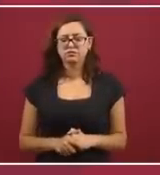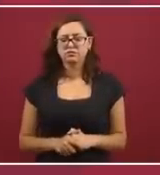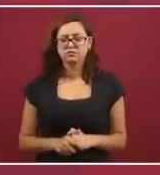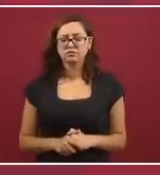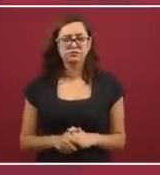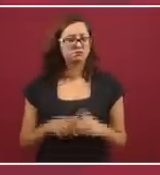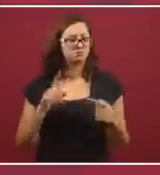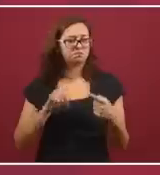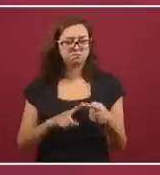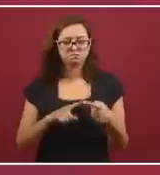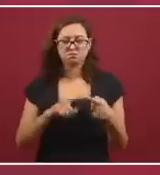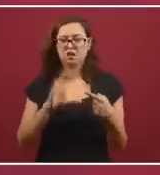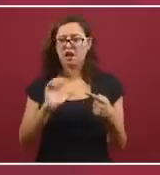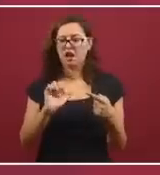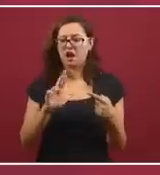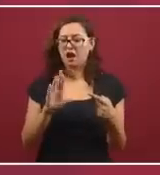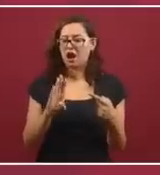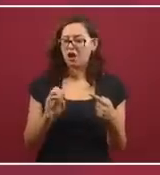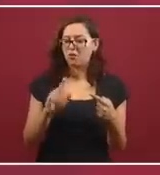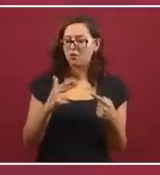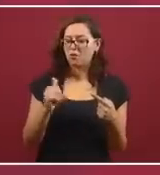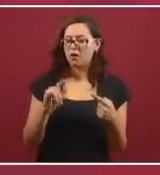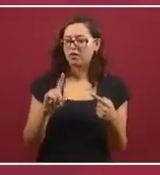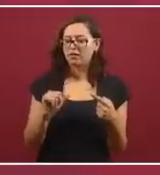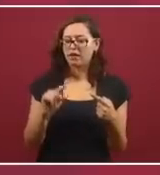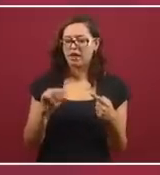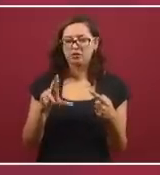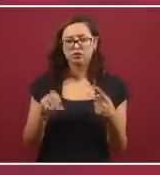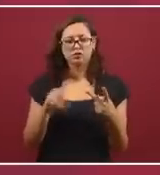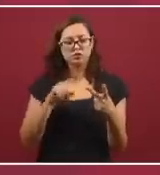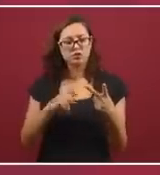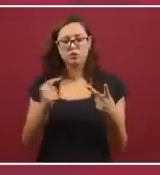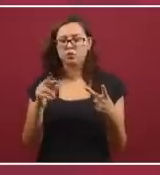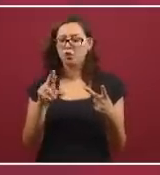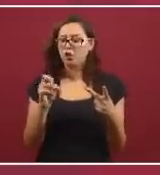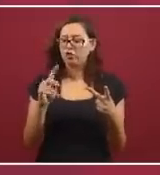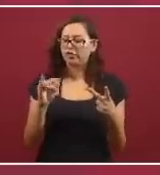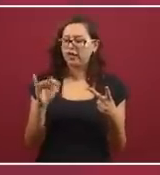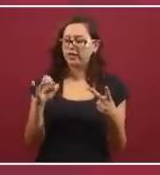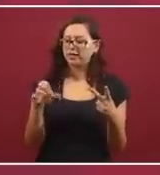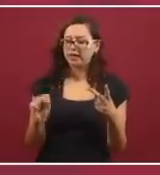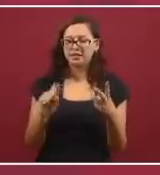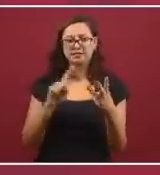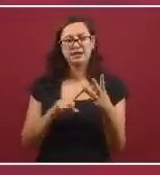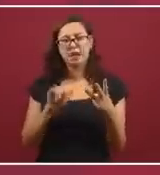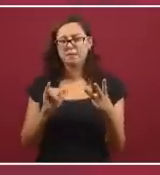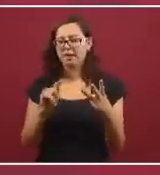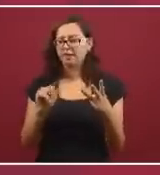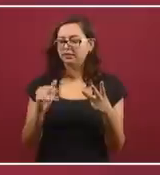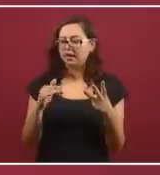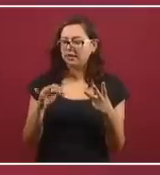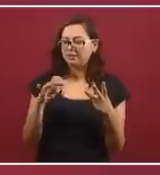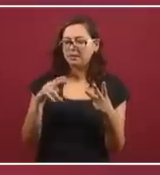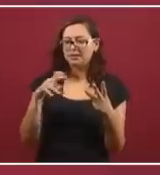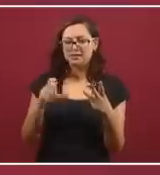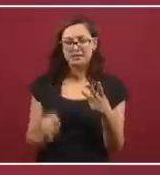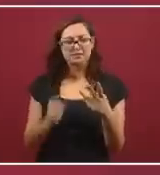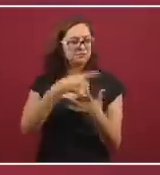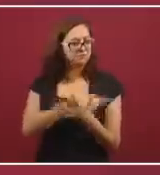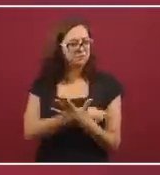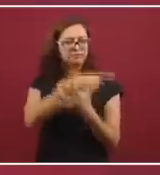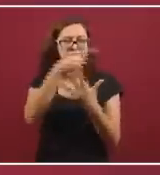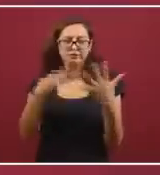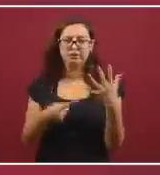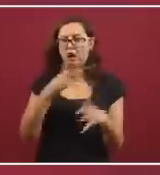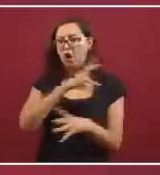y proteínas vitaminas todo lo que es este y